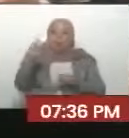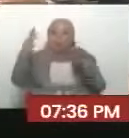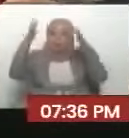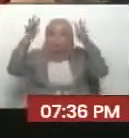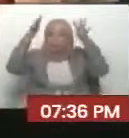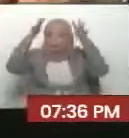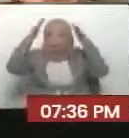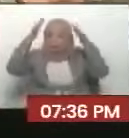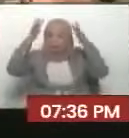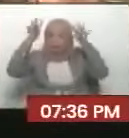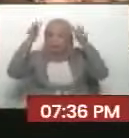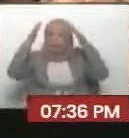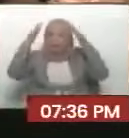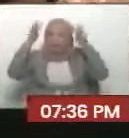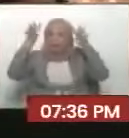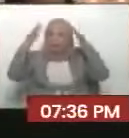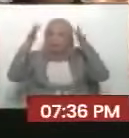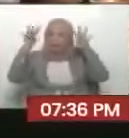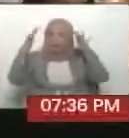No me lo pusieron.